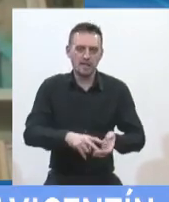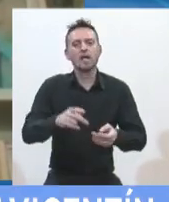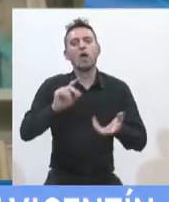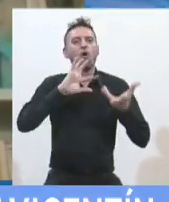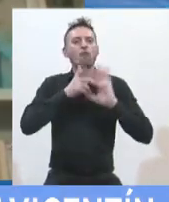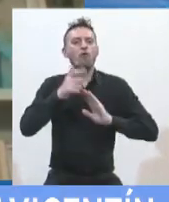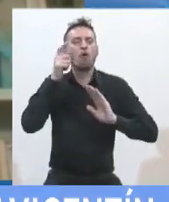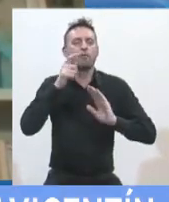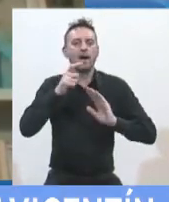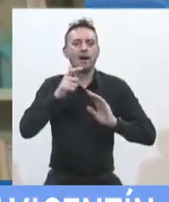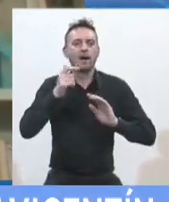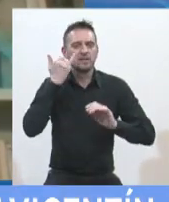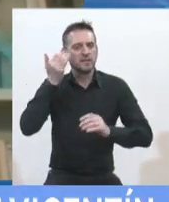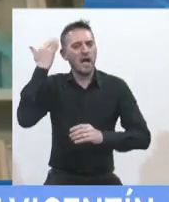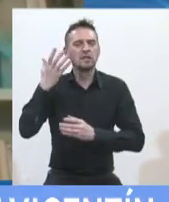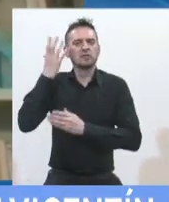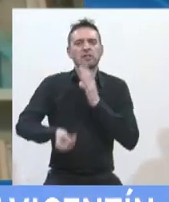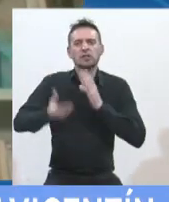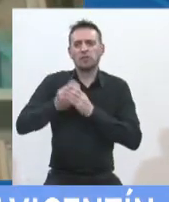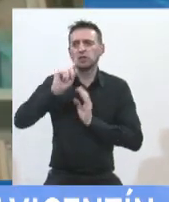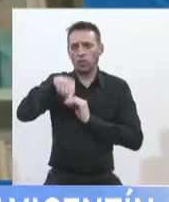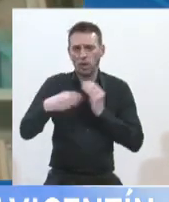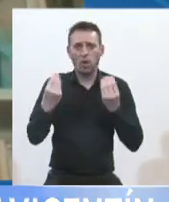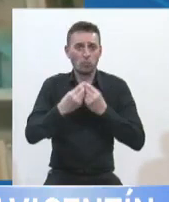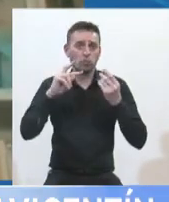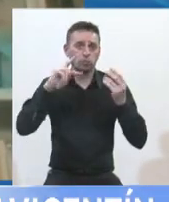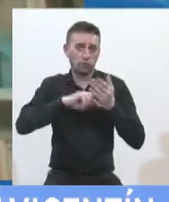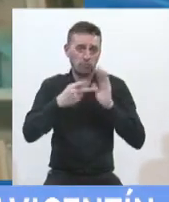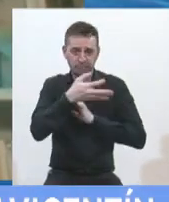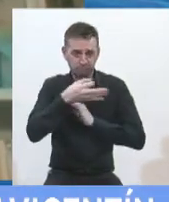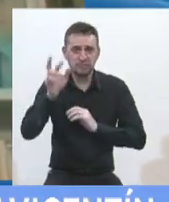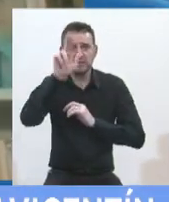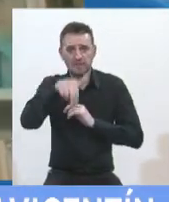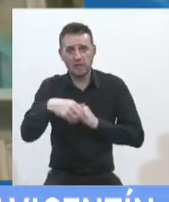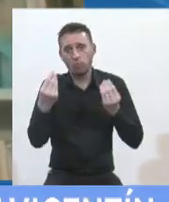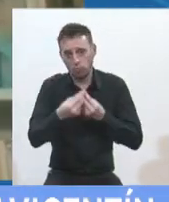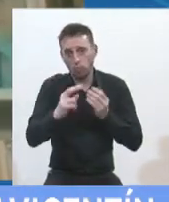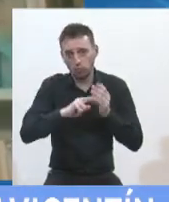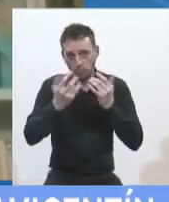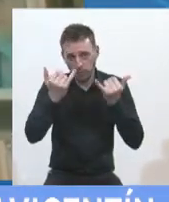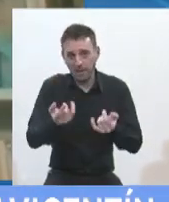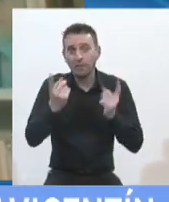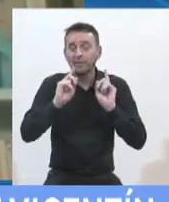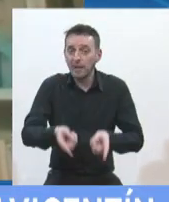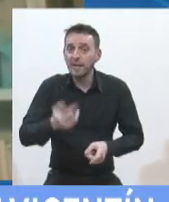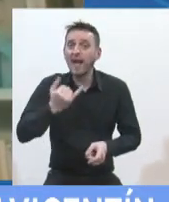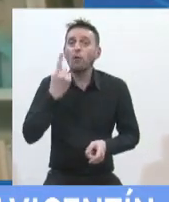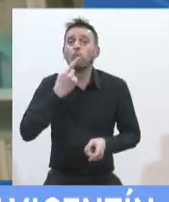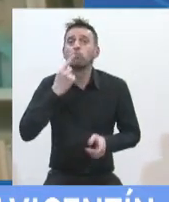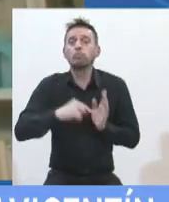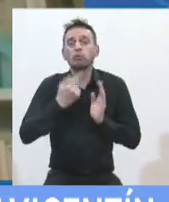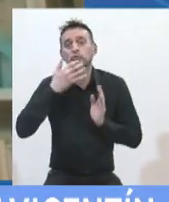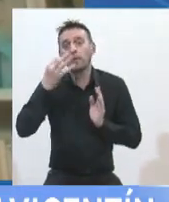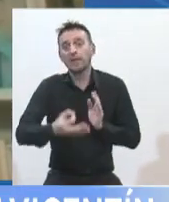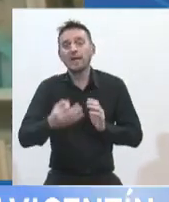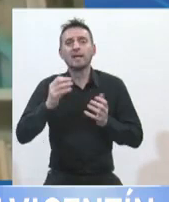neoliberales fallidas ha generado muchos problemas y no tengo más que coincidir con eso pero también es cierto que él